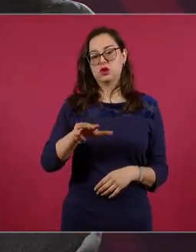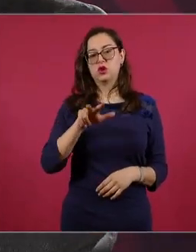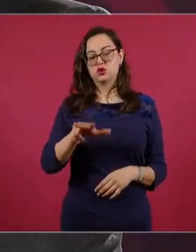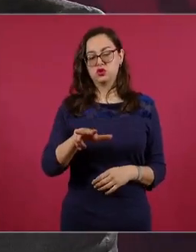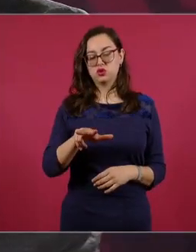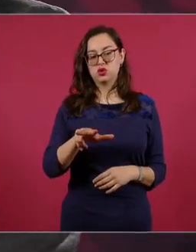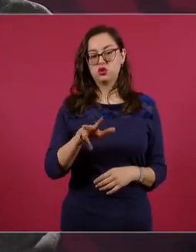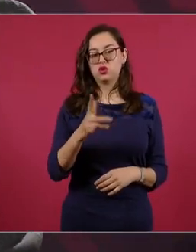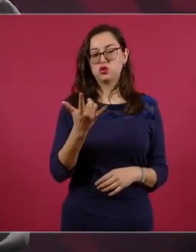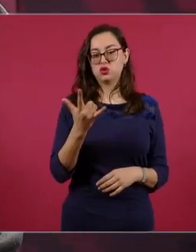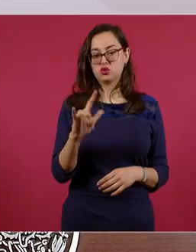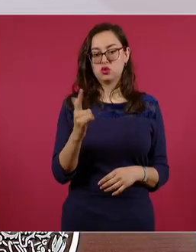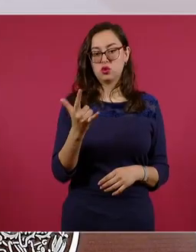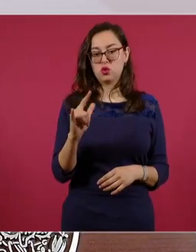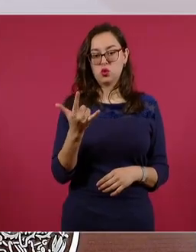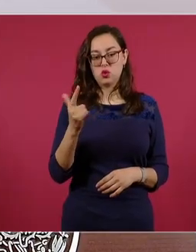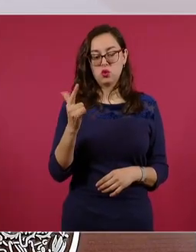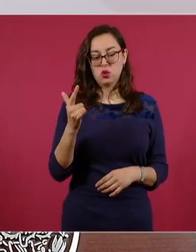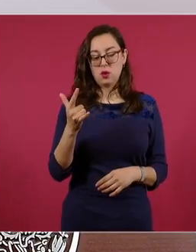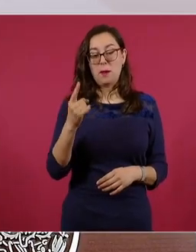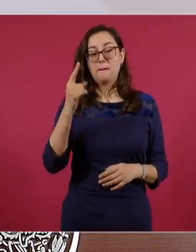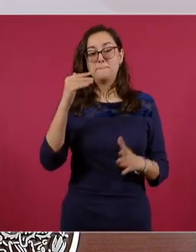18 de